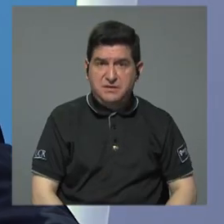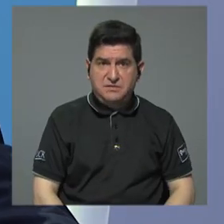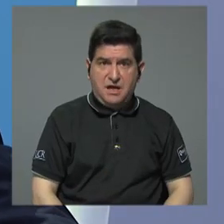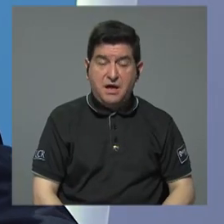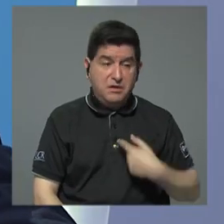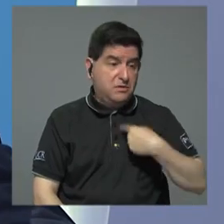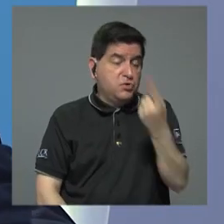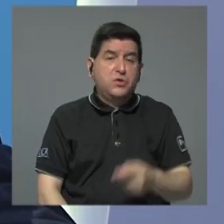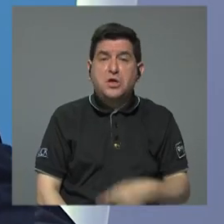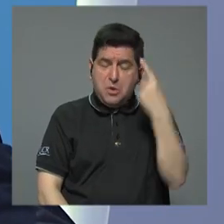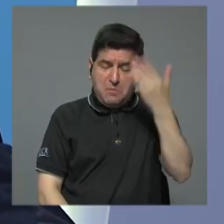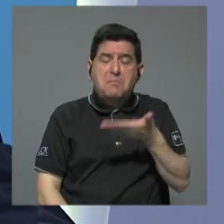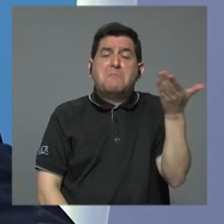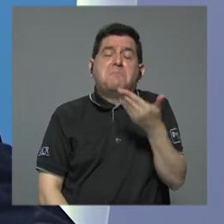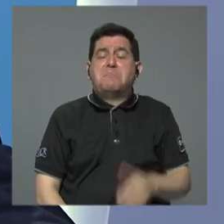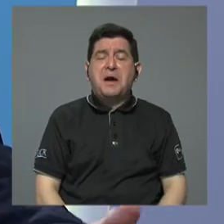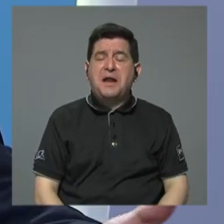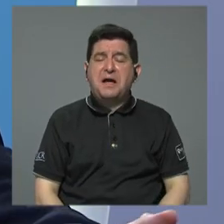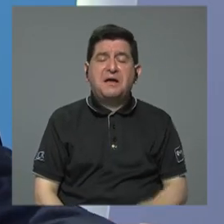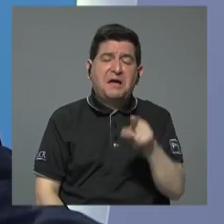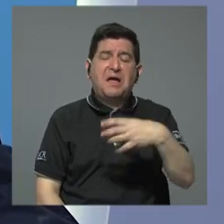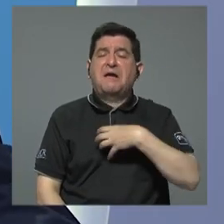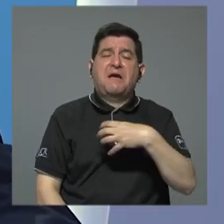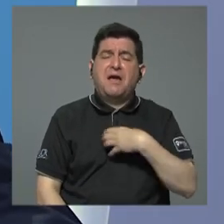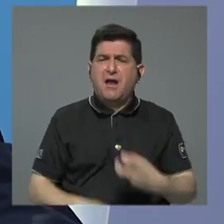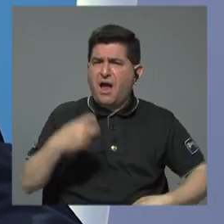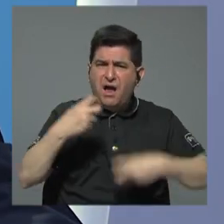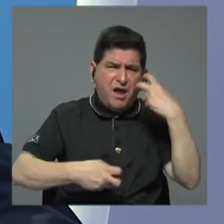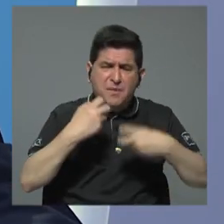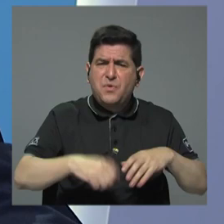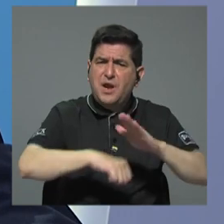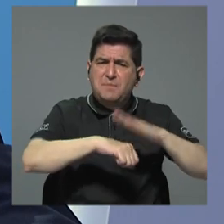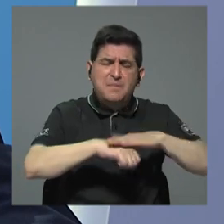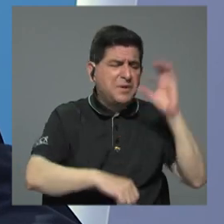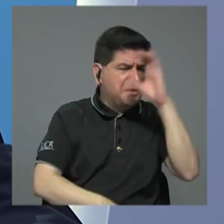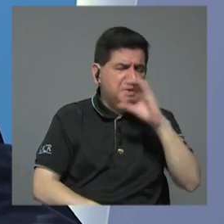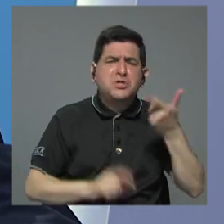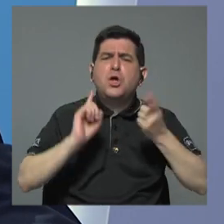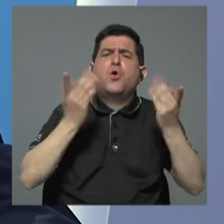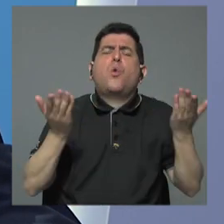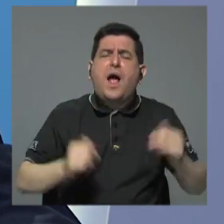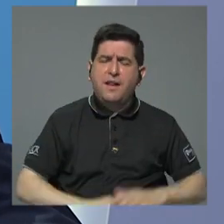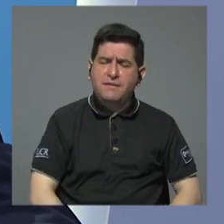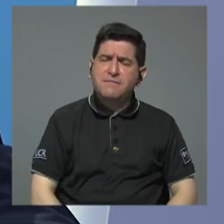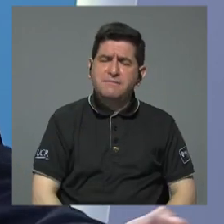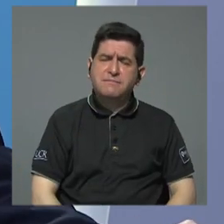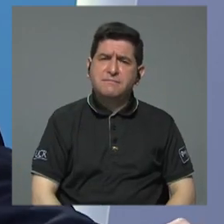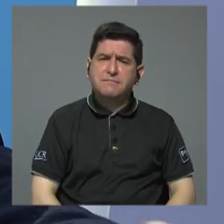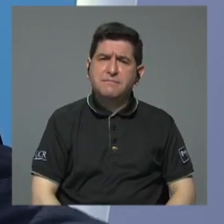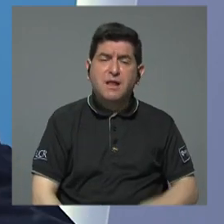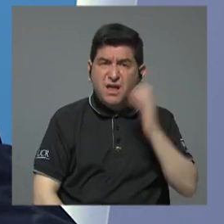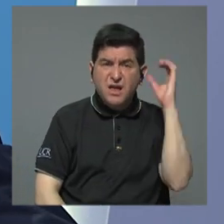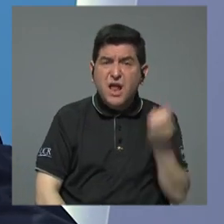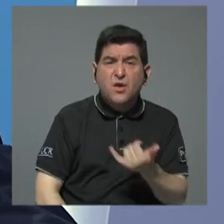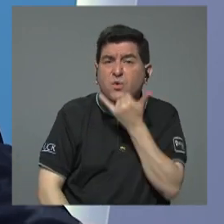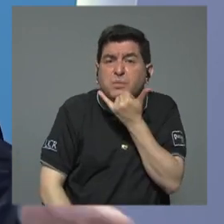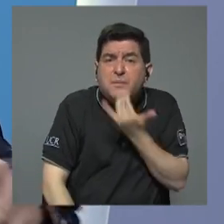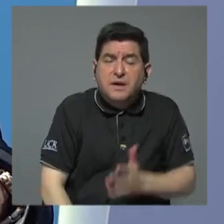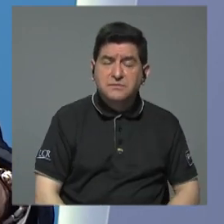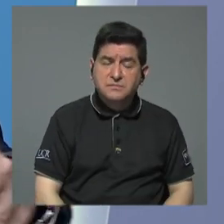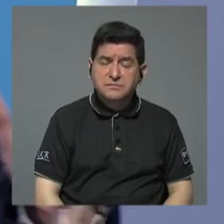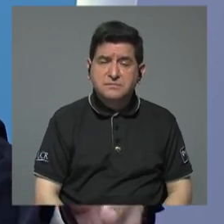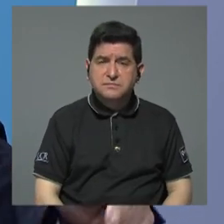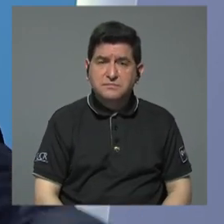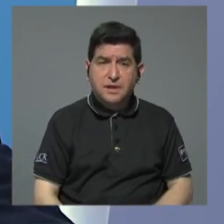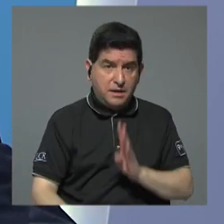digo, ¿para qué brincar tanto si el piso está parejo? ¿Cuál es el problema de dejar que la gente explore? ¿Cuál es el problema? ¿Y del oro qué pasó? ¿Verdad? Es que